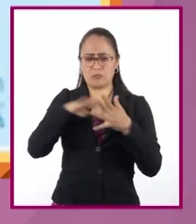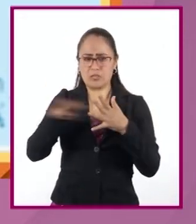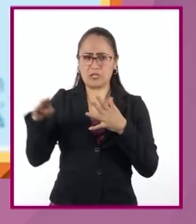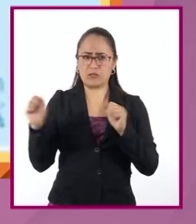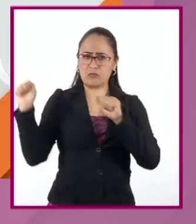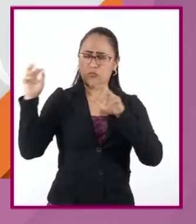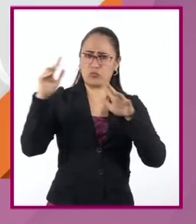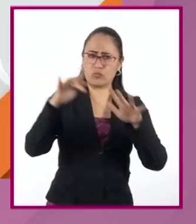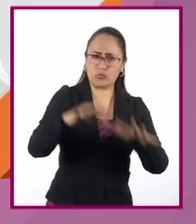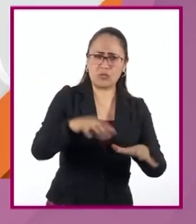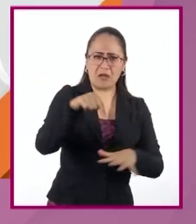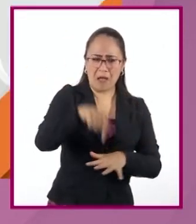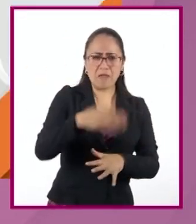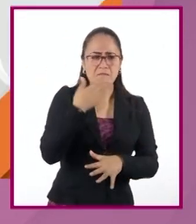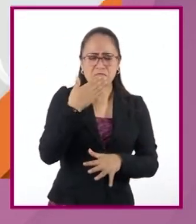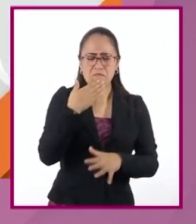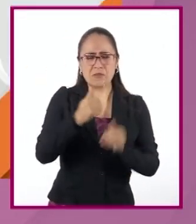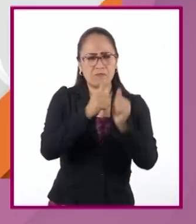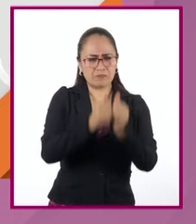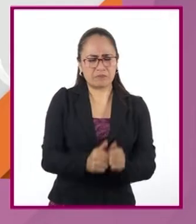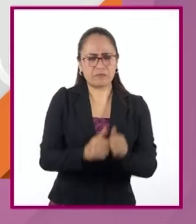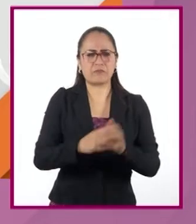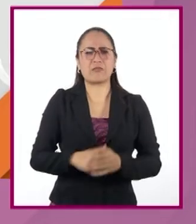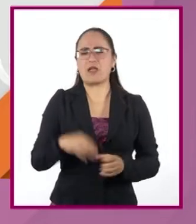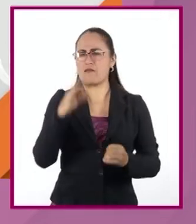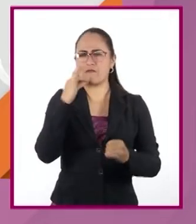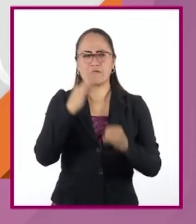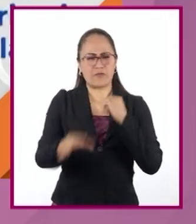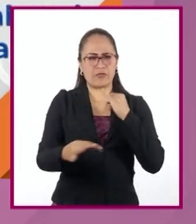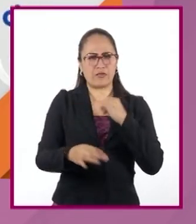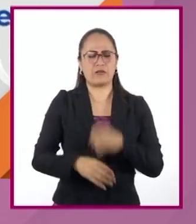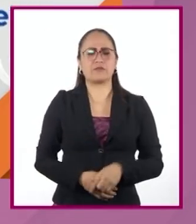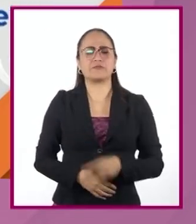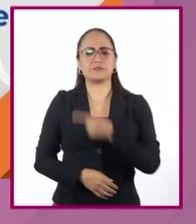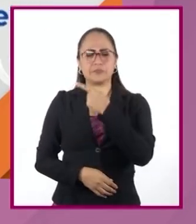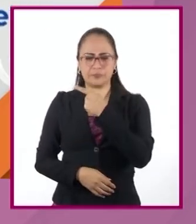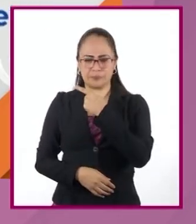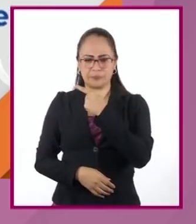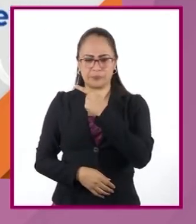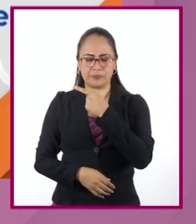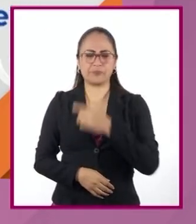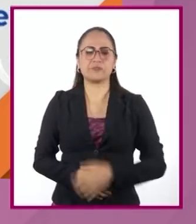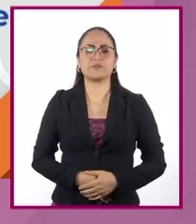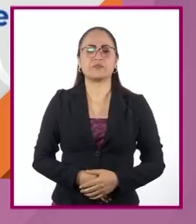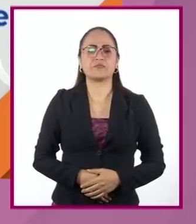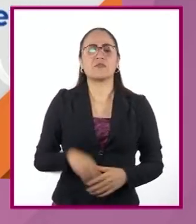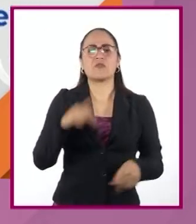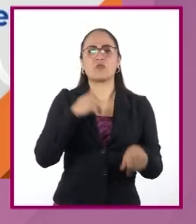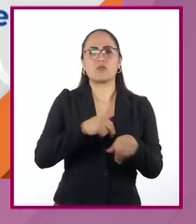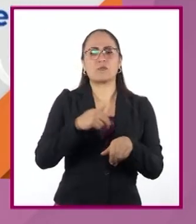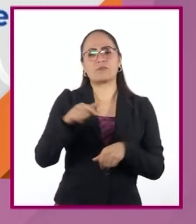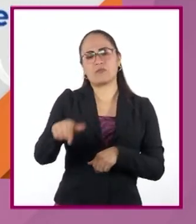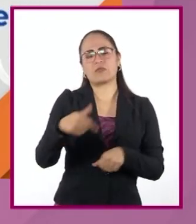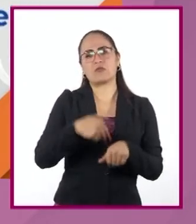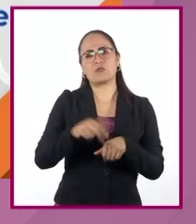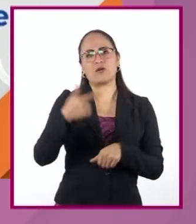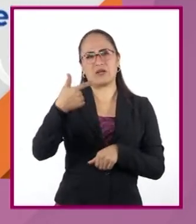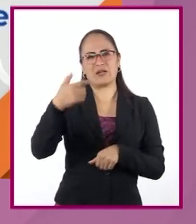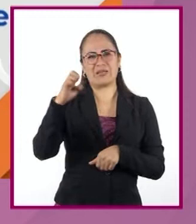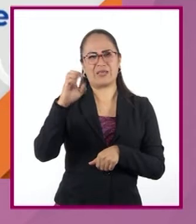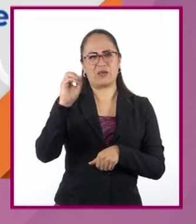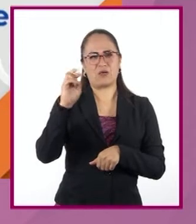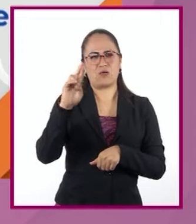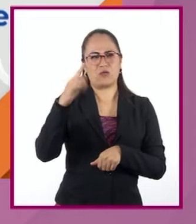Nuevo Mundo. Por último, número 13, la colonia de Georgia, que